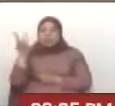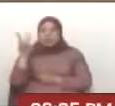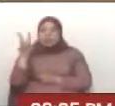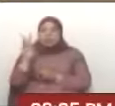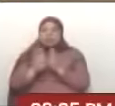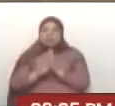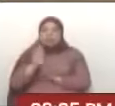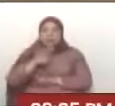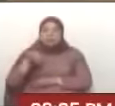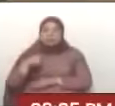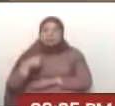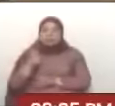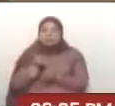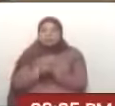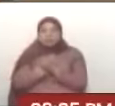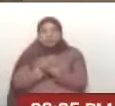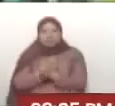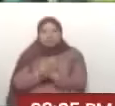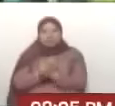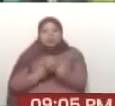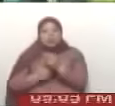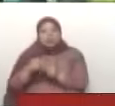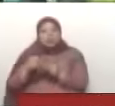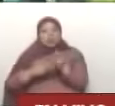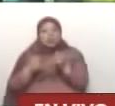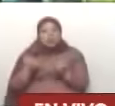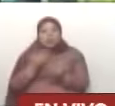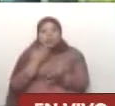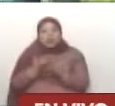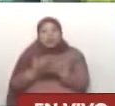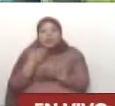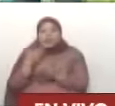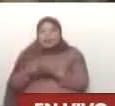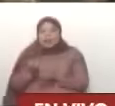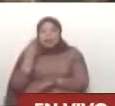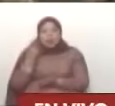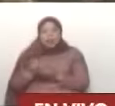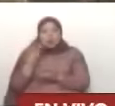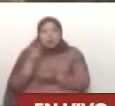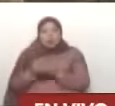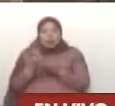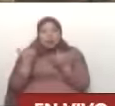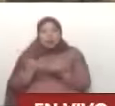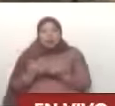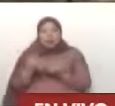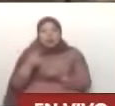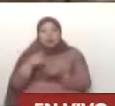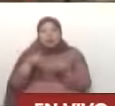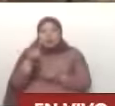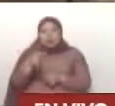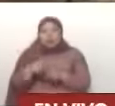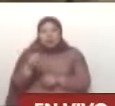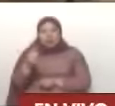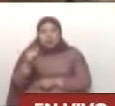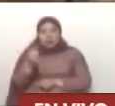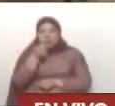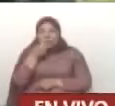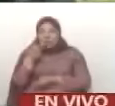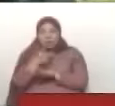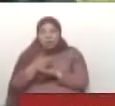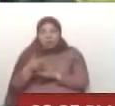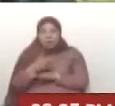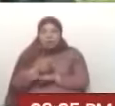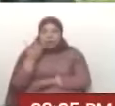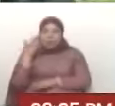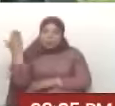cree, que ama y que construye. Muchas gracias, Monagas. Y ahora vamos al segmento 1 por 10 del buen